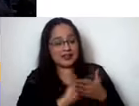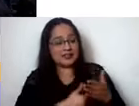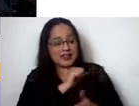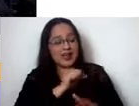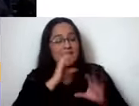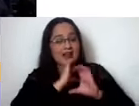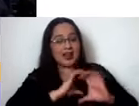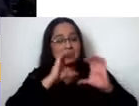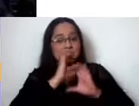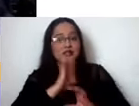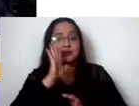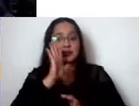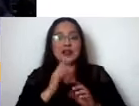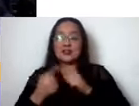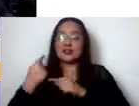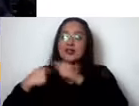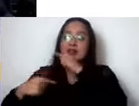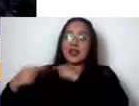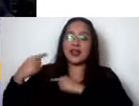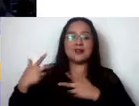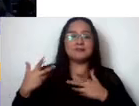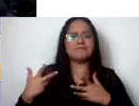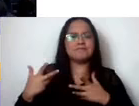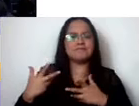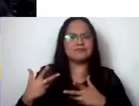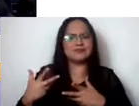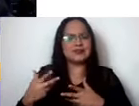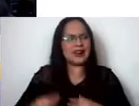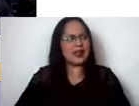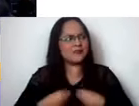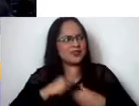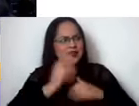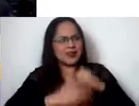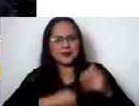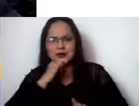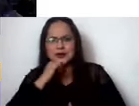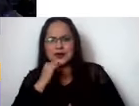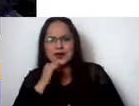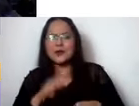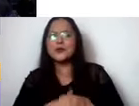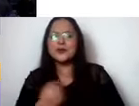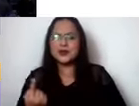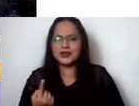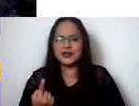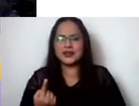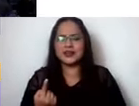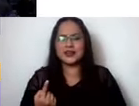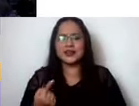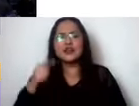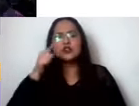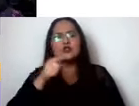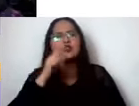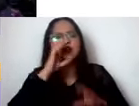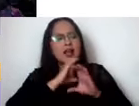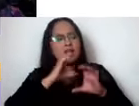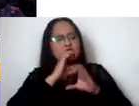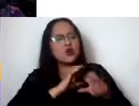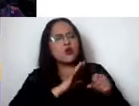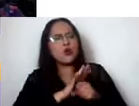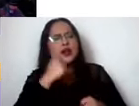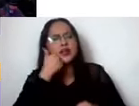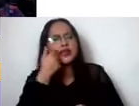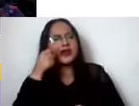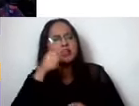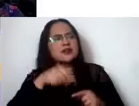atrás, si la vida no ha terminado. Cuando te empezaste a preguntar qué canción le gustaría tener en su